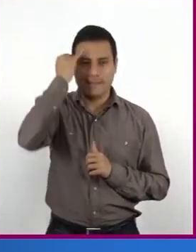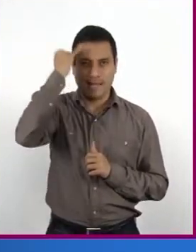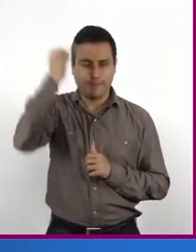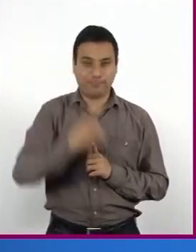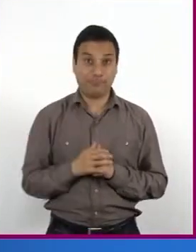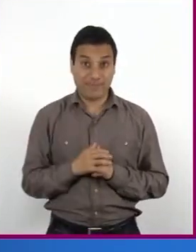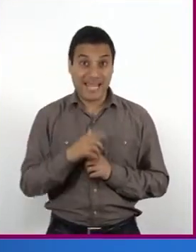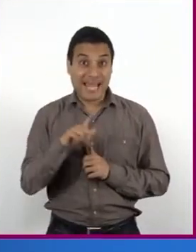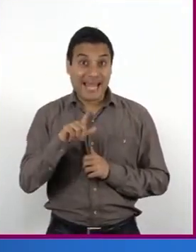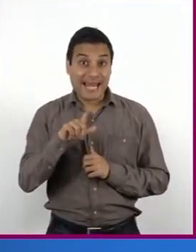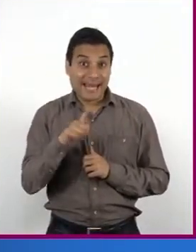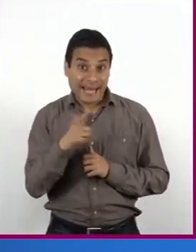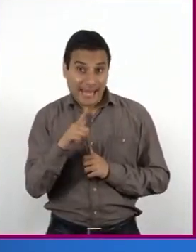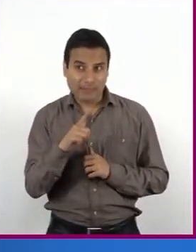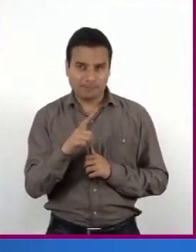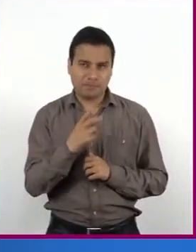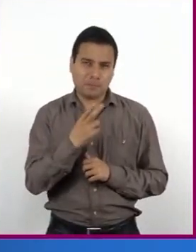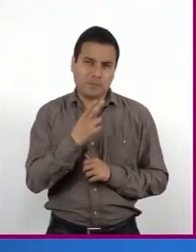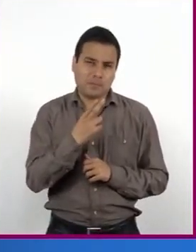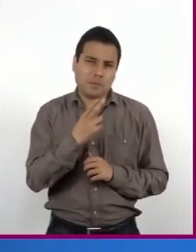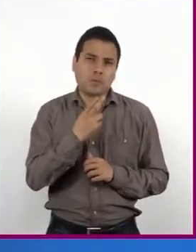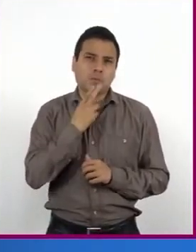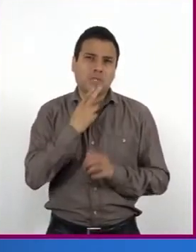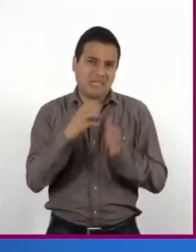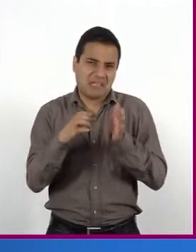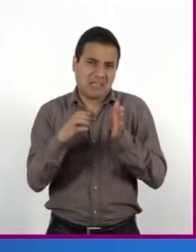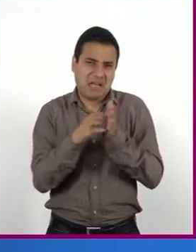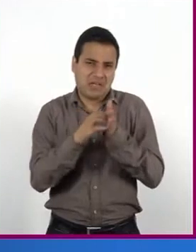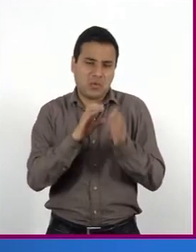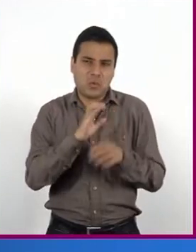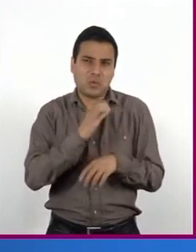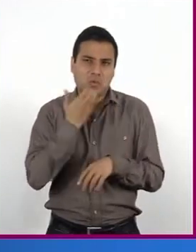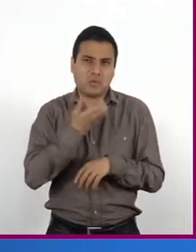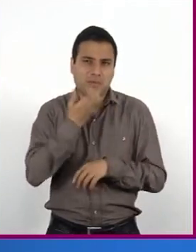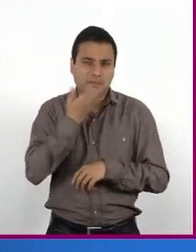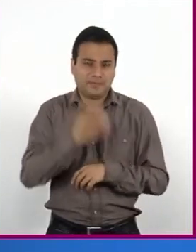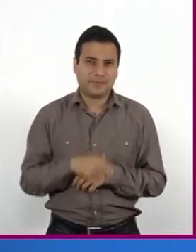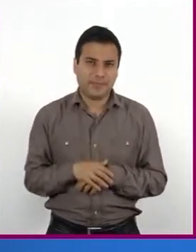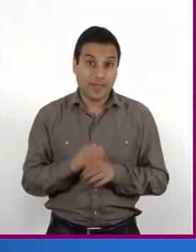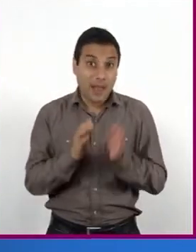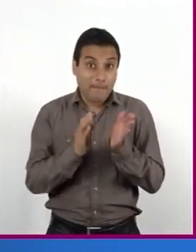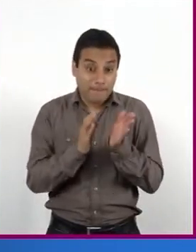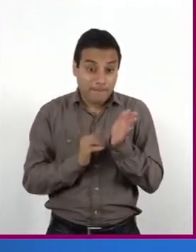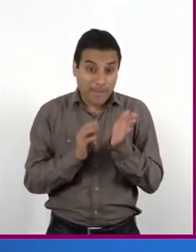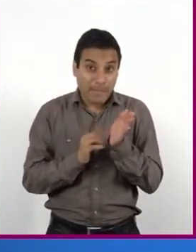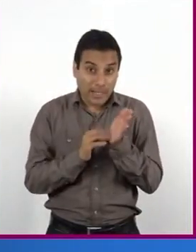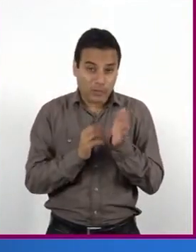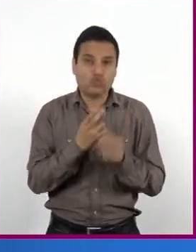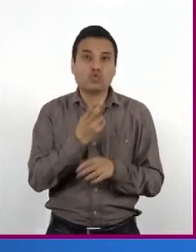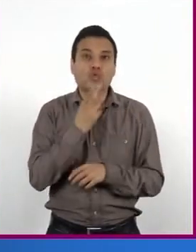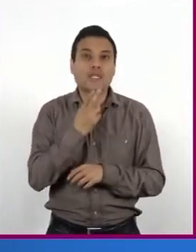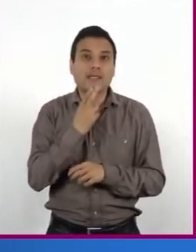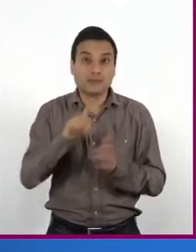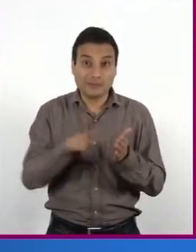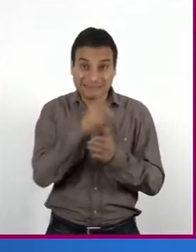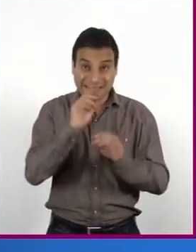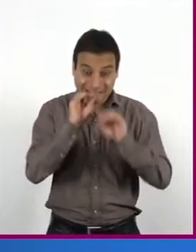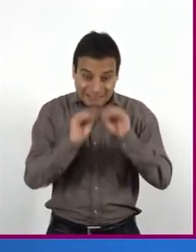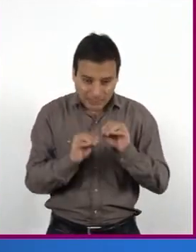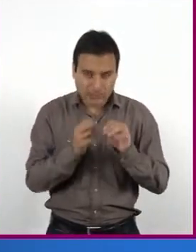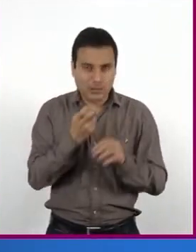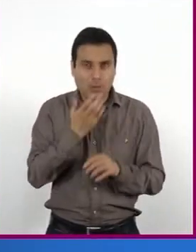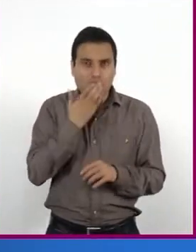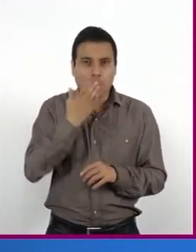sabemos que el uso de cajas en la industria alimenticia es grande y elaborarlas con papel reciclado o biodegradable es una